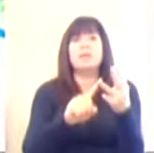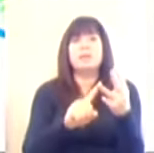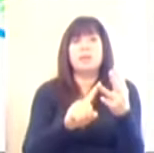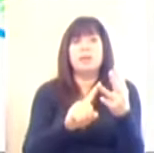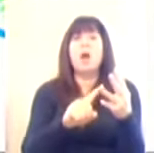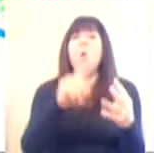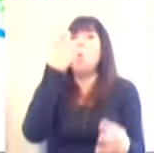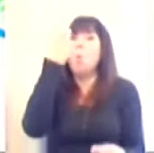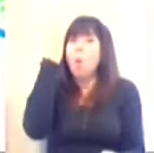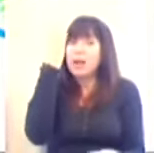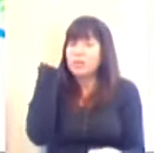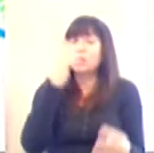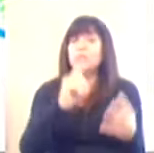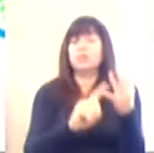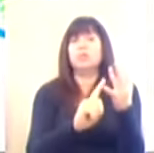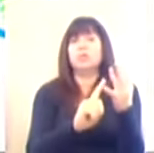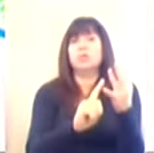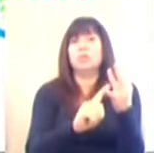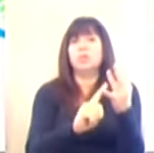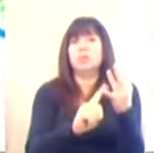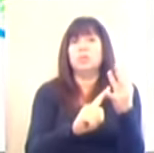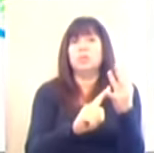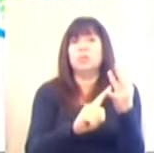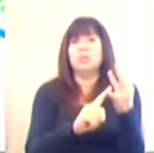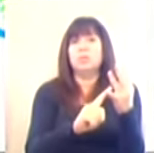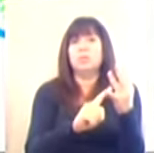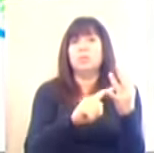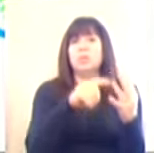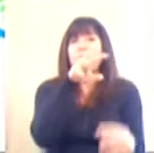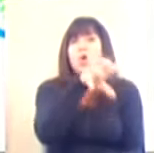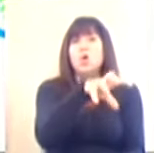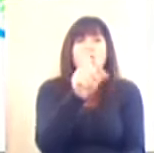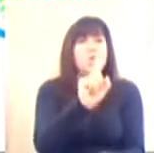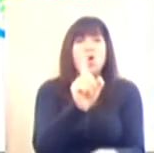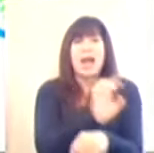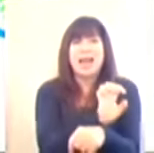las fuentes de emisiones de gases de efecto invernadero que son del sector no energía.